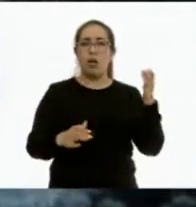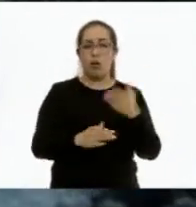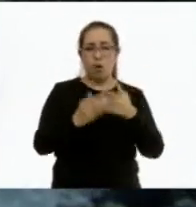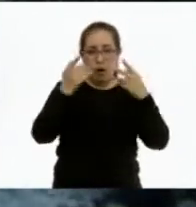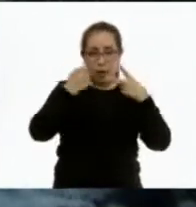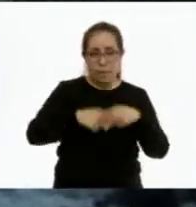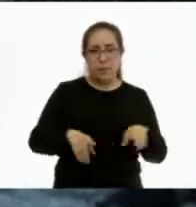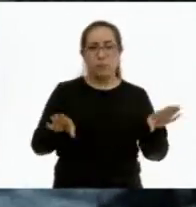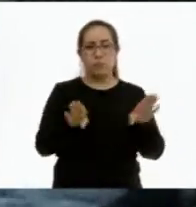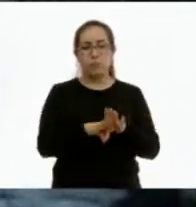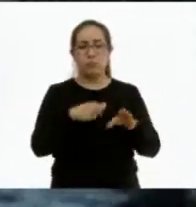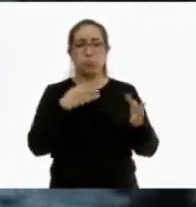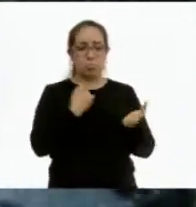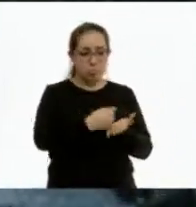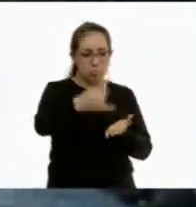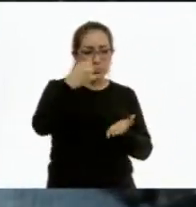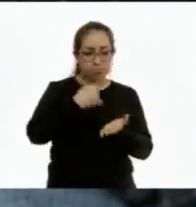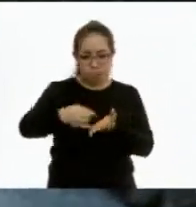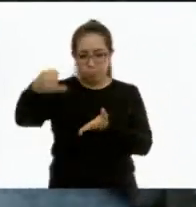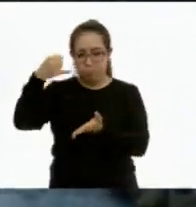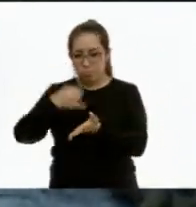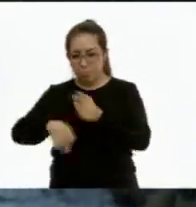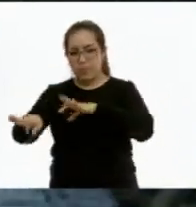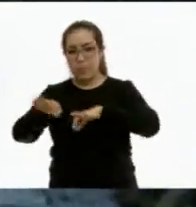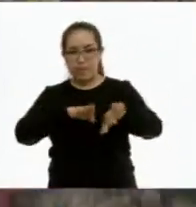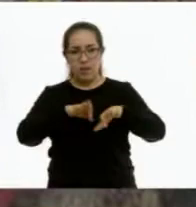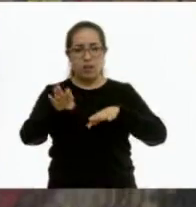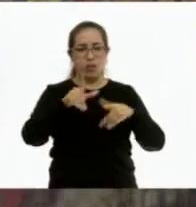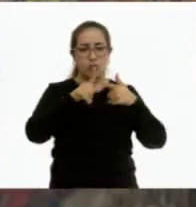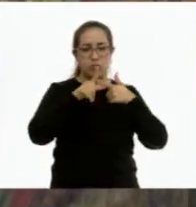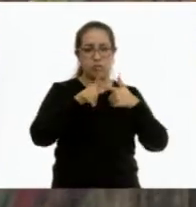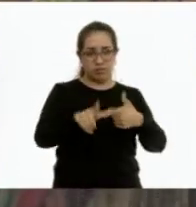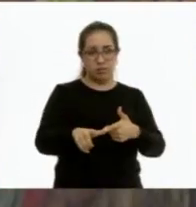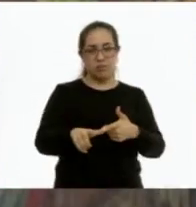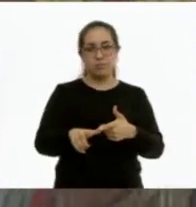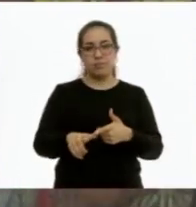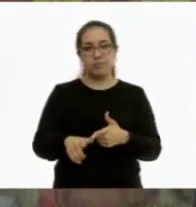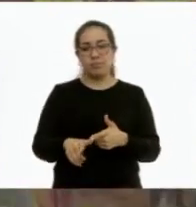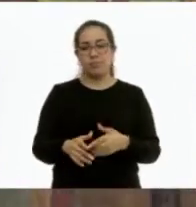el aumento de la productividad agrícola y en general de la población.